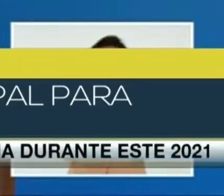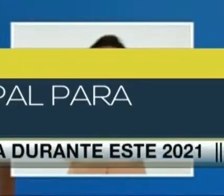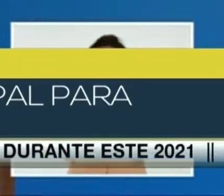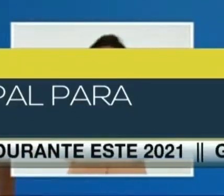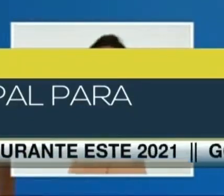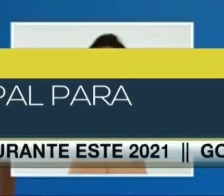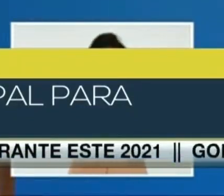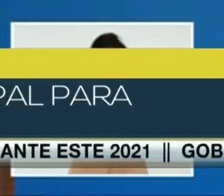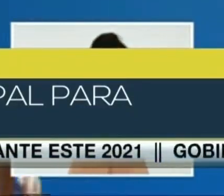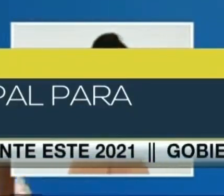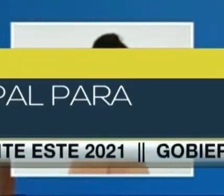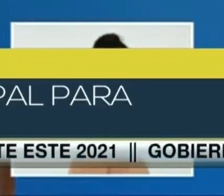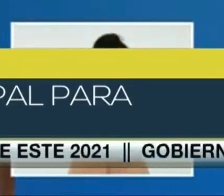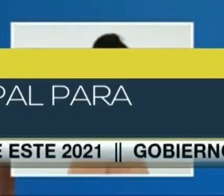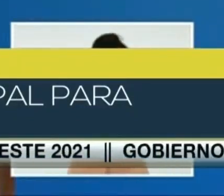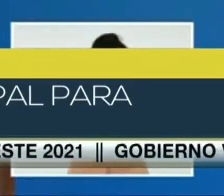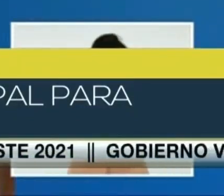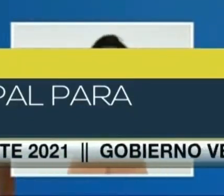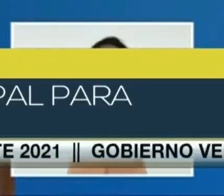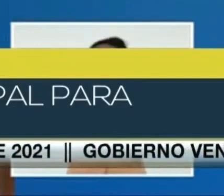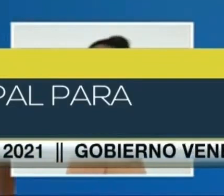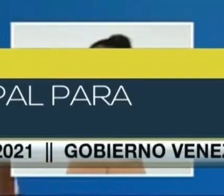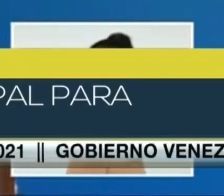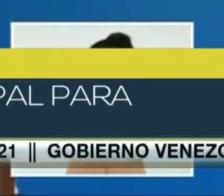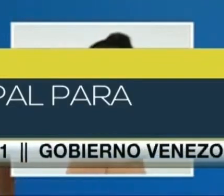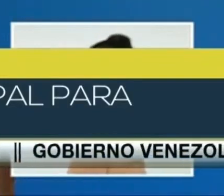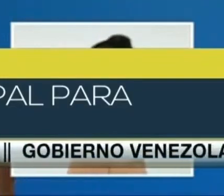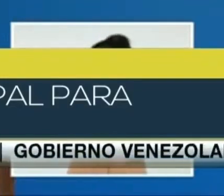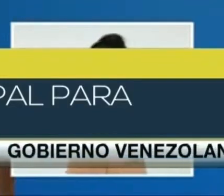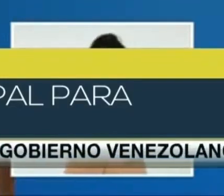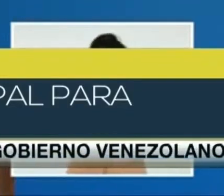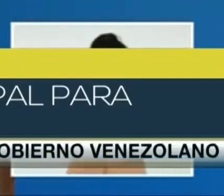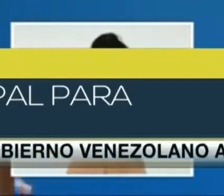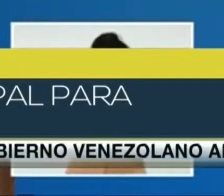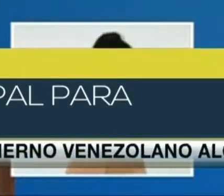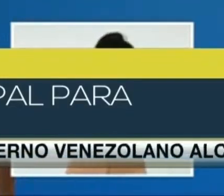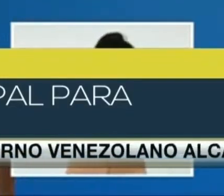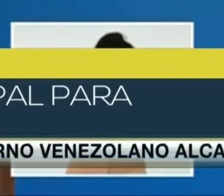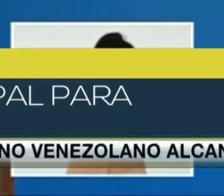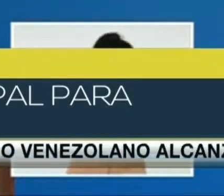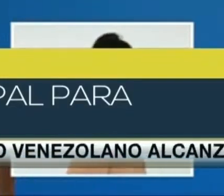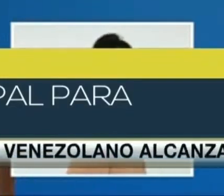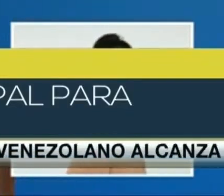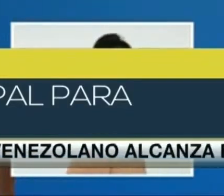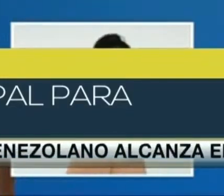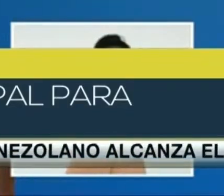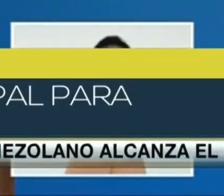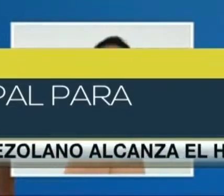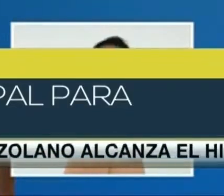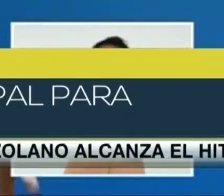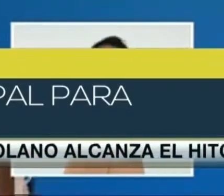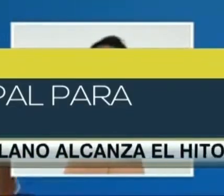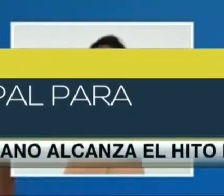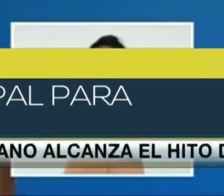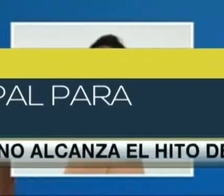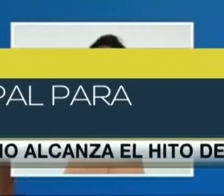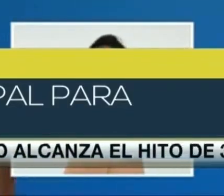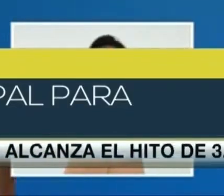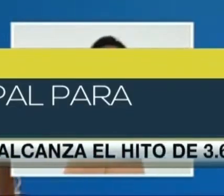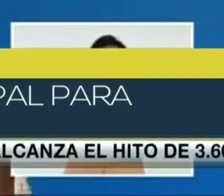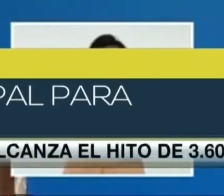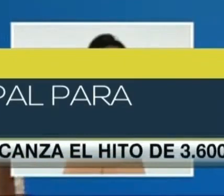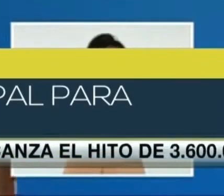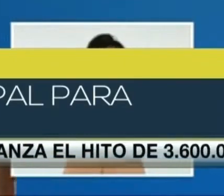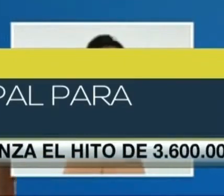compañía y a la opinión pública internacional que CNN en español realiza una